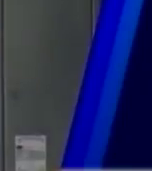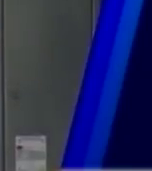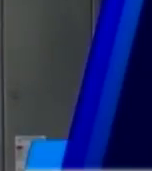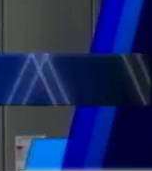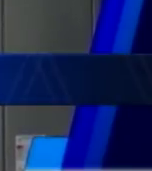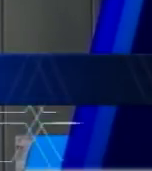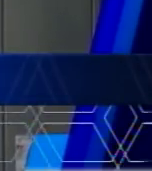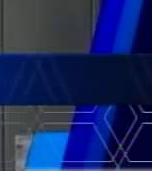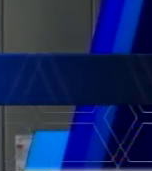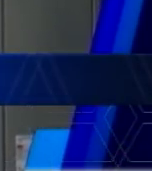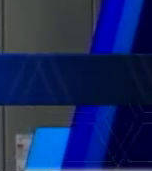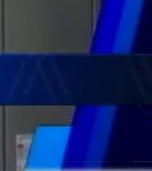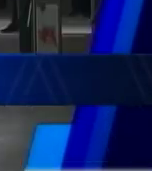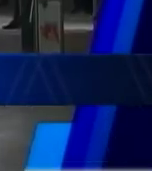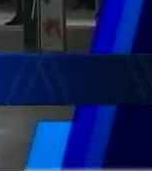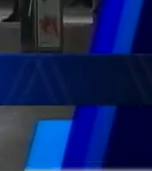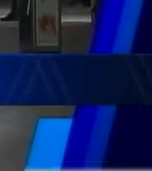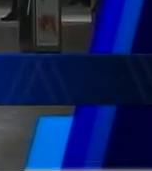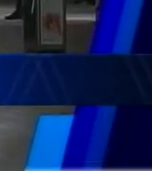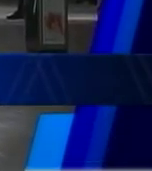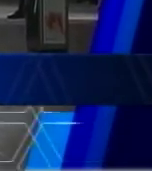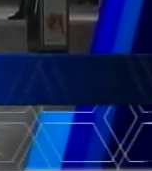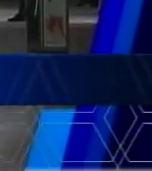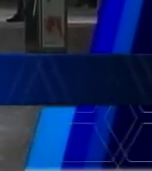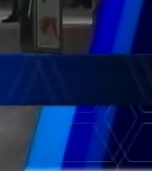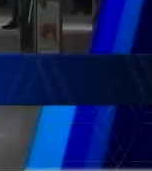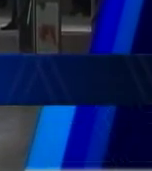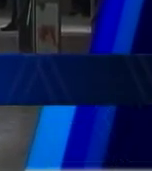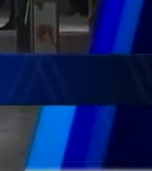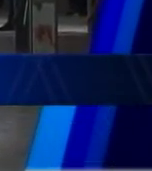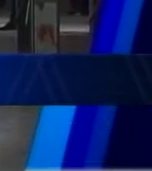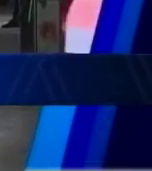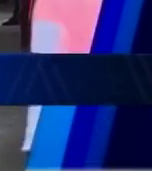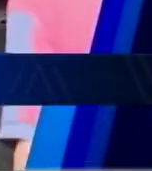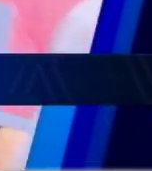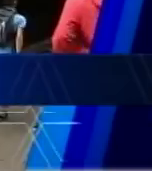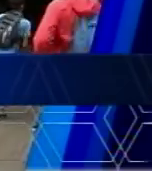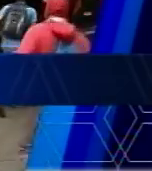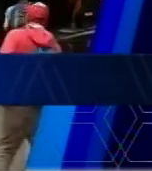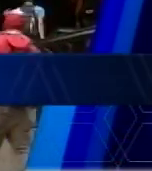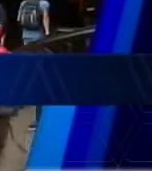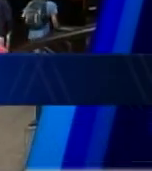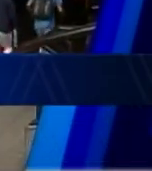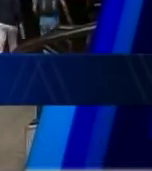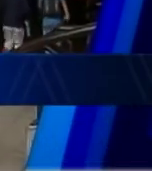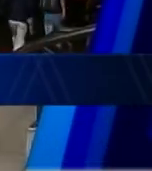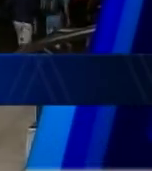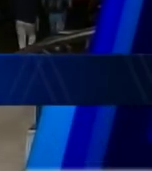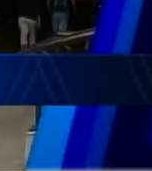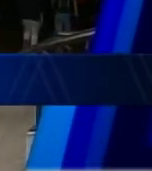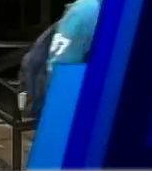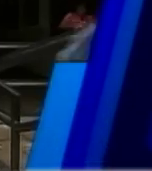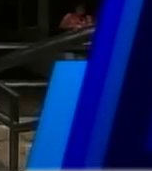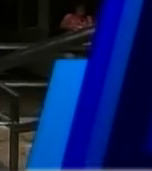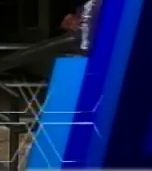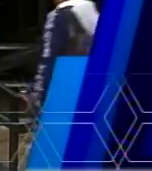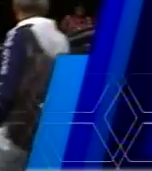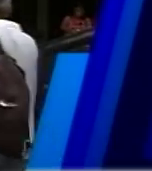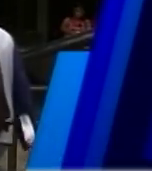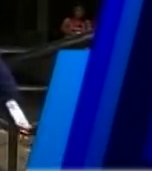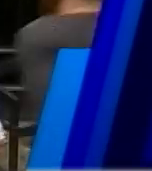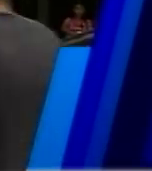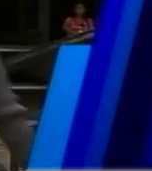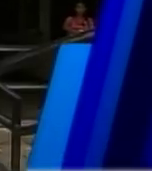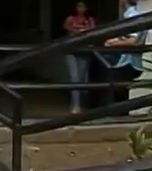A 40 bolívares, Metro de Caracas tiene previsto iniciar hoy la venta de boletos y recargas de tarjetas